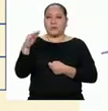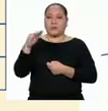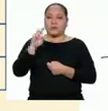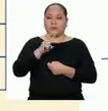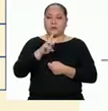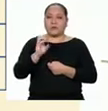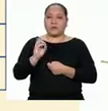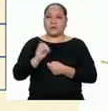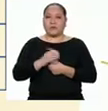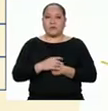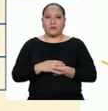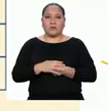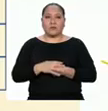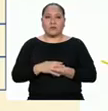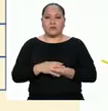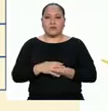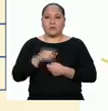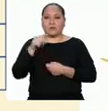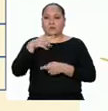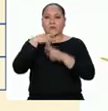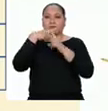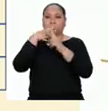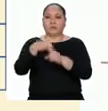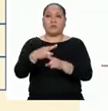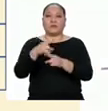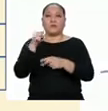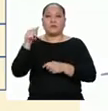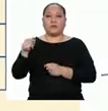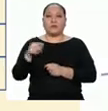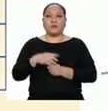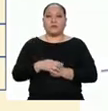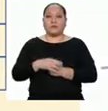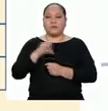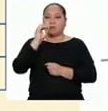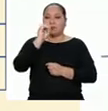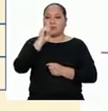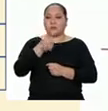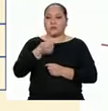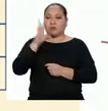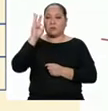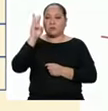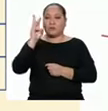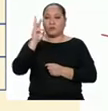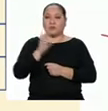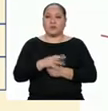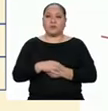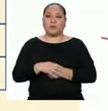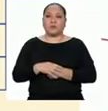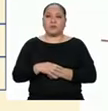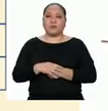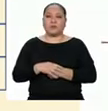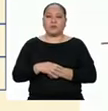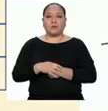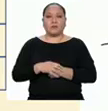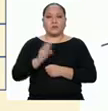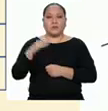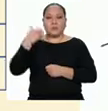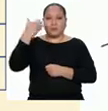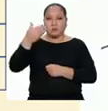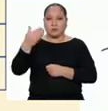la muestra, 20. Esto nos da como resultado 6 décimos. Para el resto